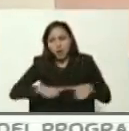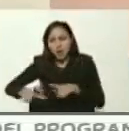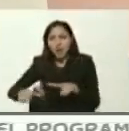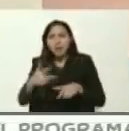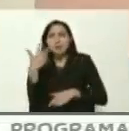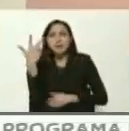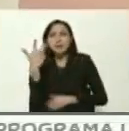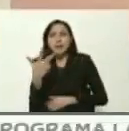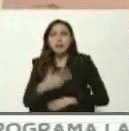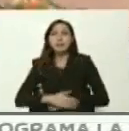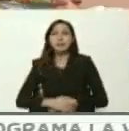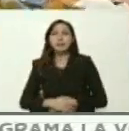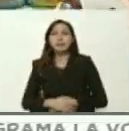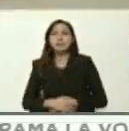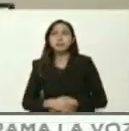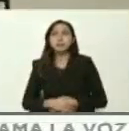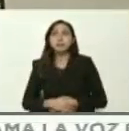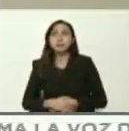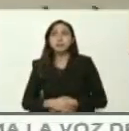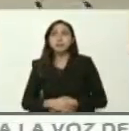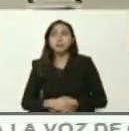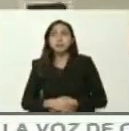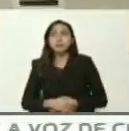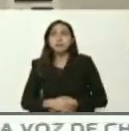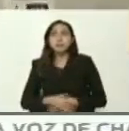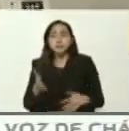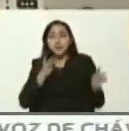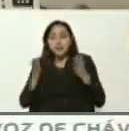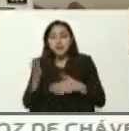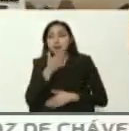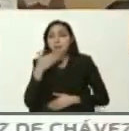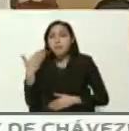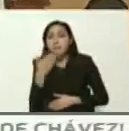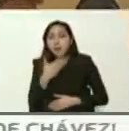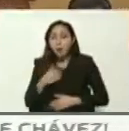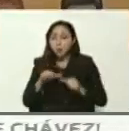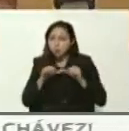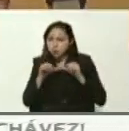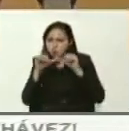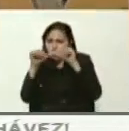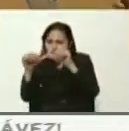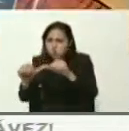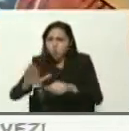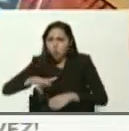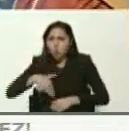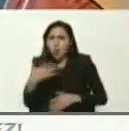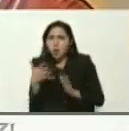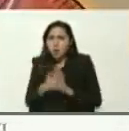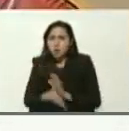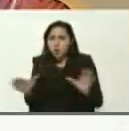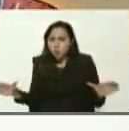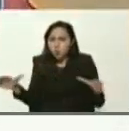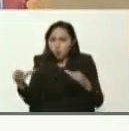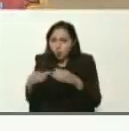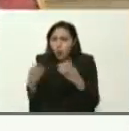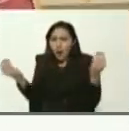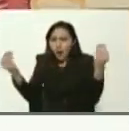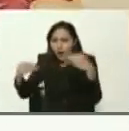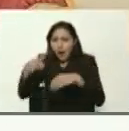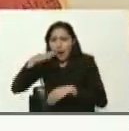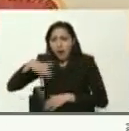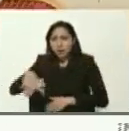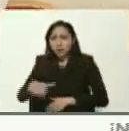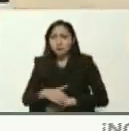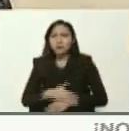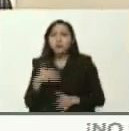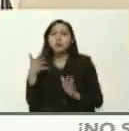que, además de estabilizar el servicio, podamos avanzar también, presidente, en la organización comunitaria en torno